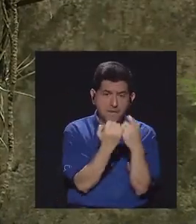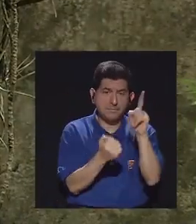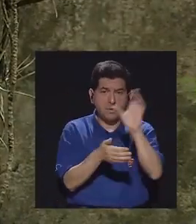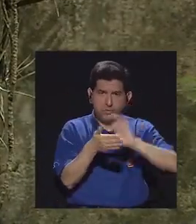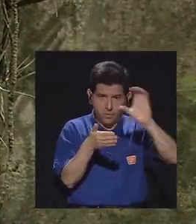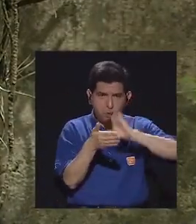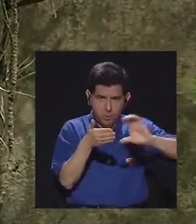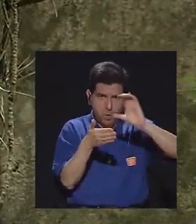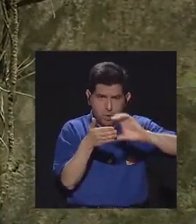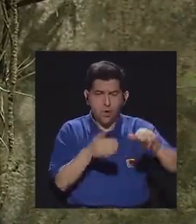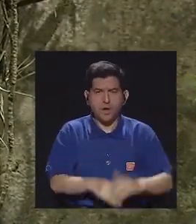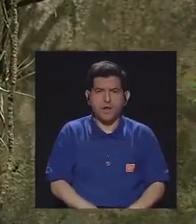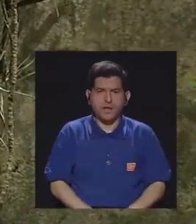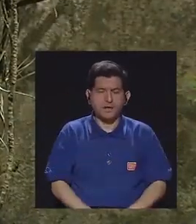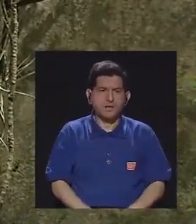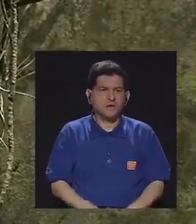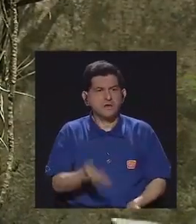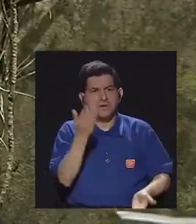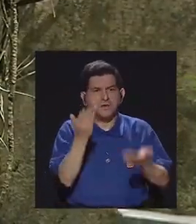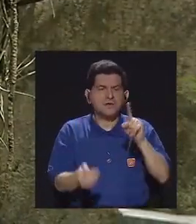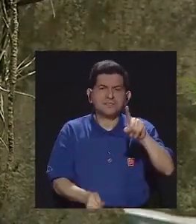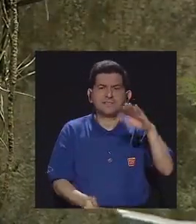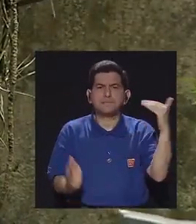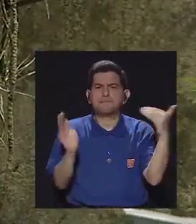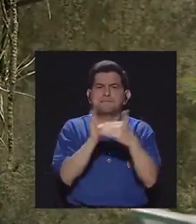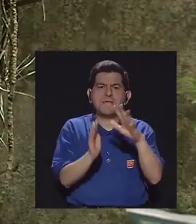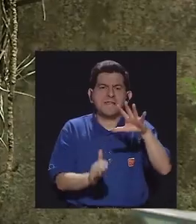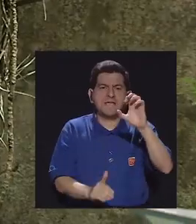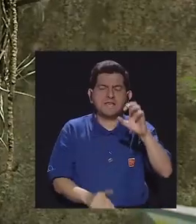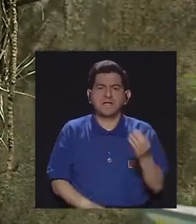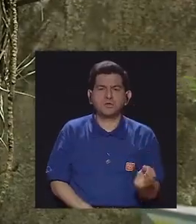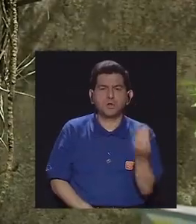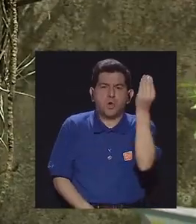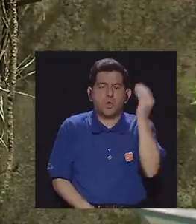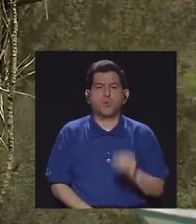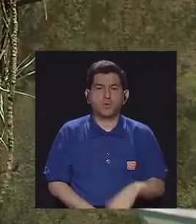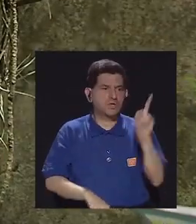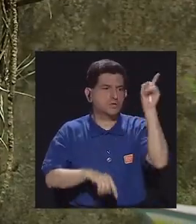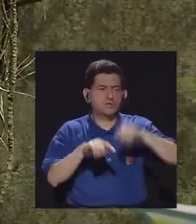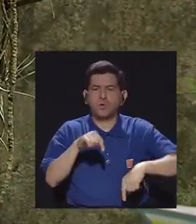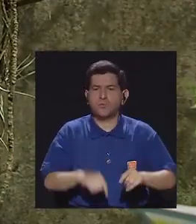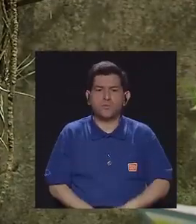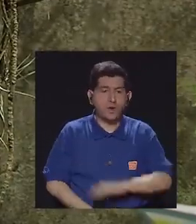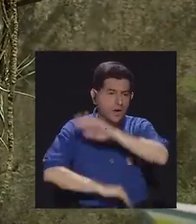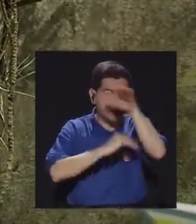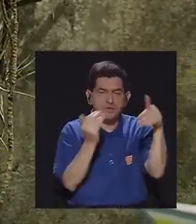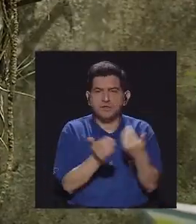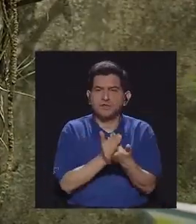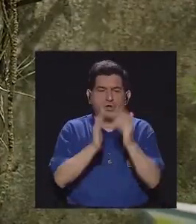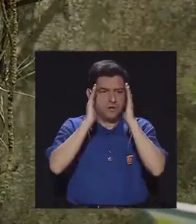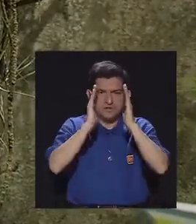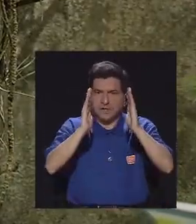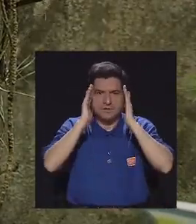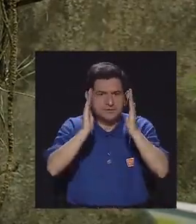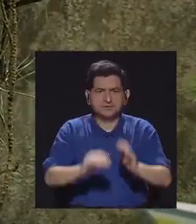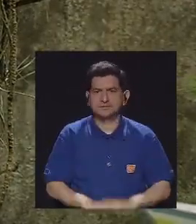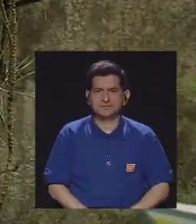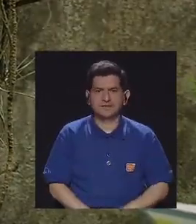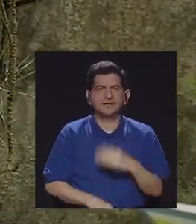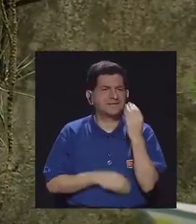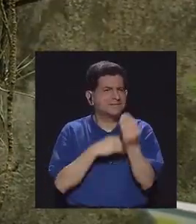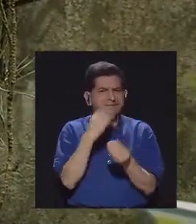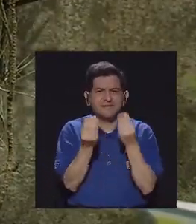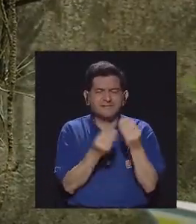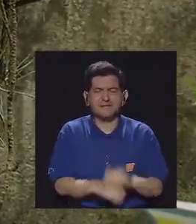colegio específico, ¿verdad? Pues a veces hay colegios de 1,500 muchachos, entonces ellos no pueden tampoco abarcar todos los 1,500. Se